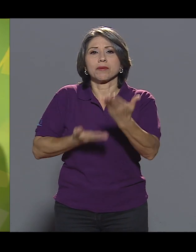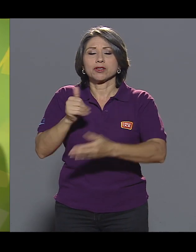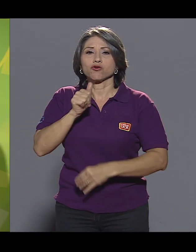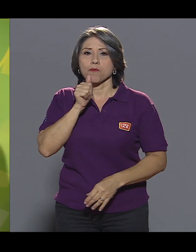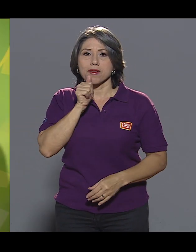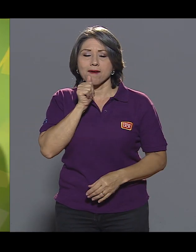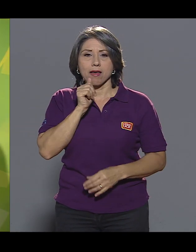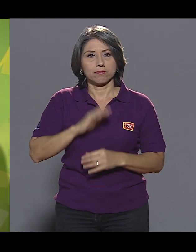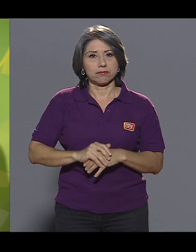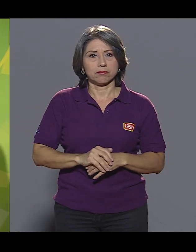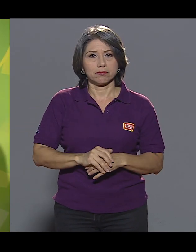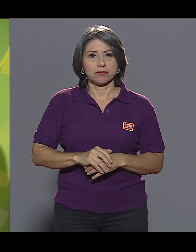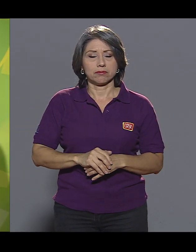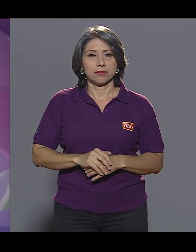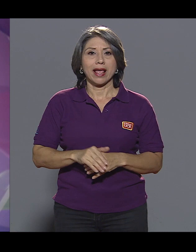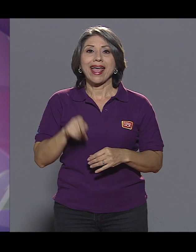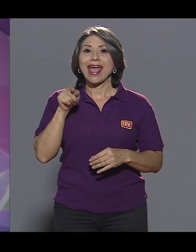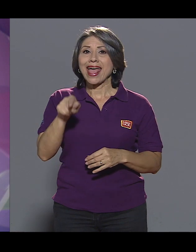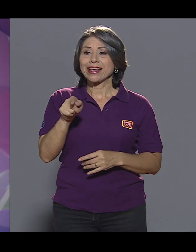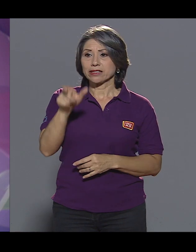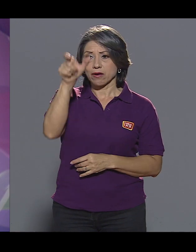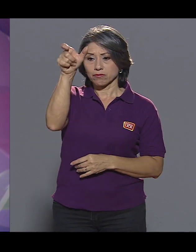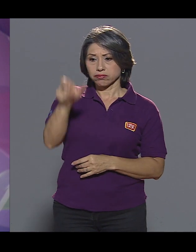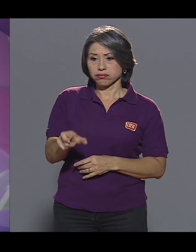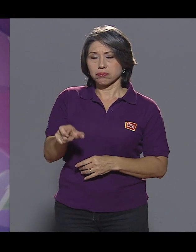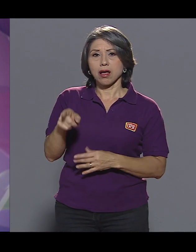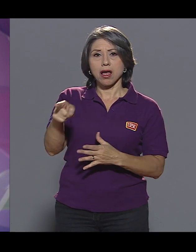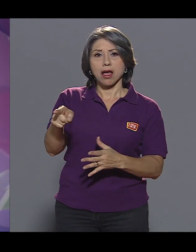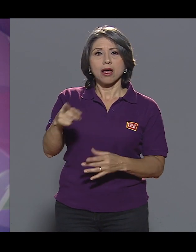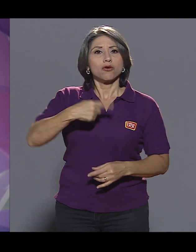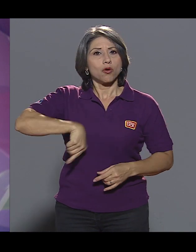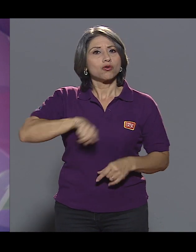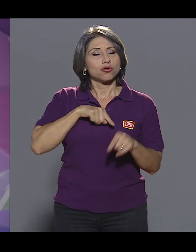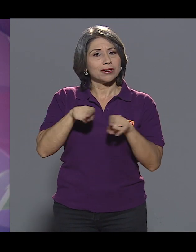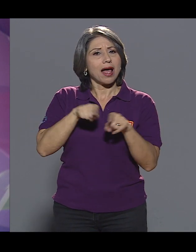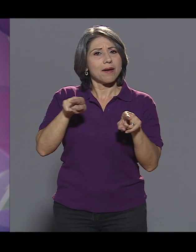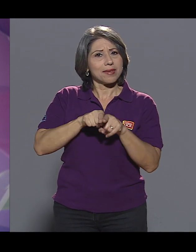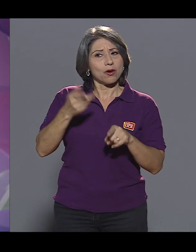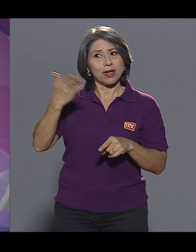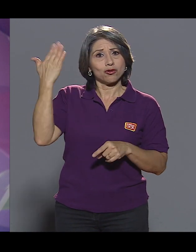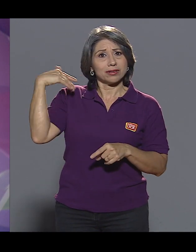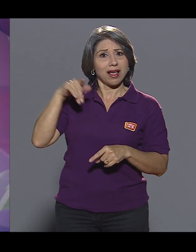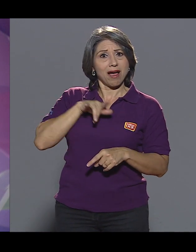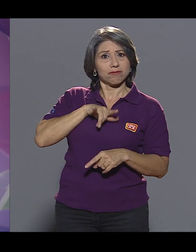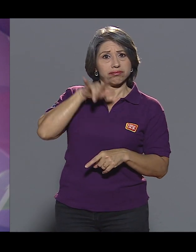privados. Es una figura en la cual nosotros también, cuando estuvimos allá